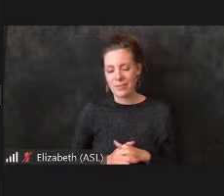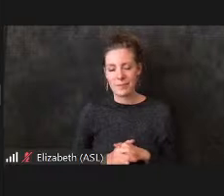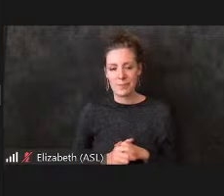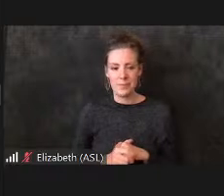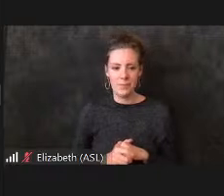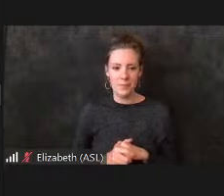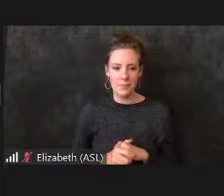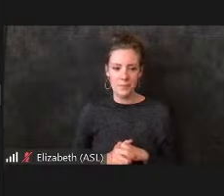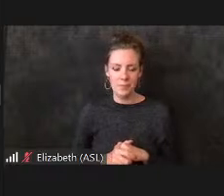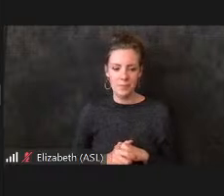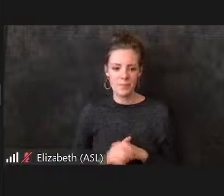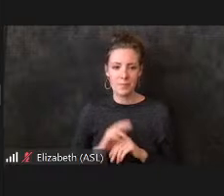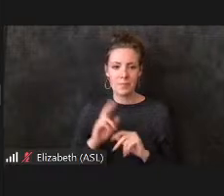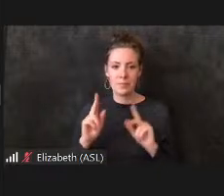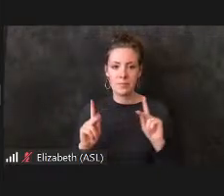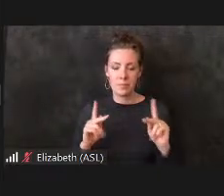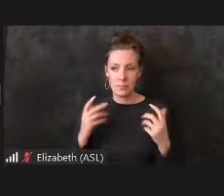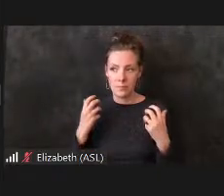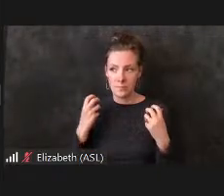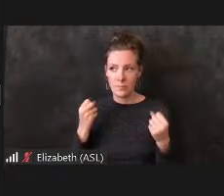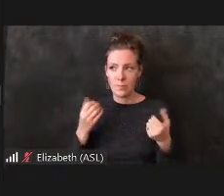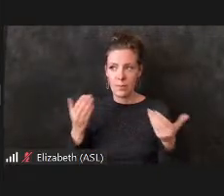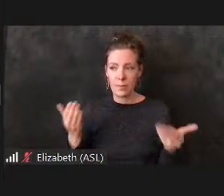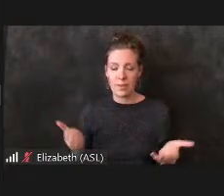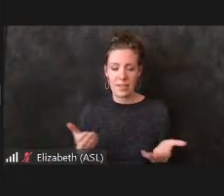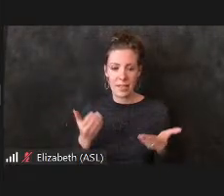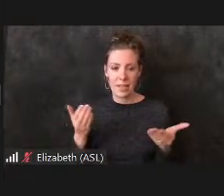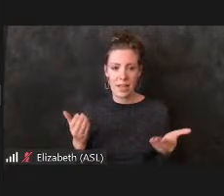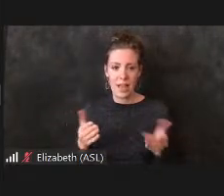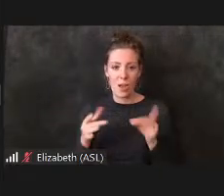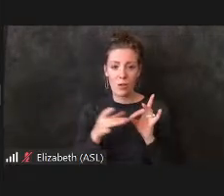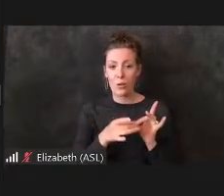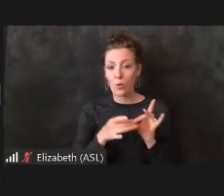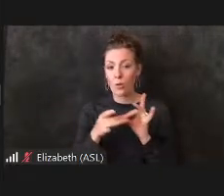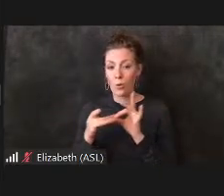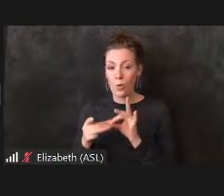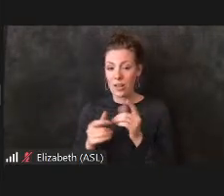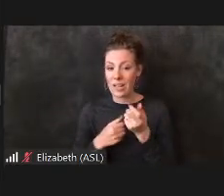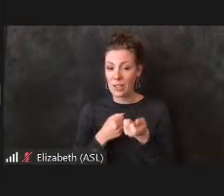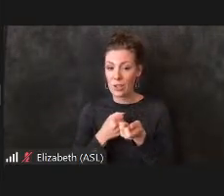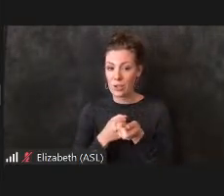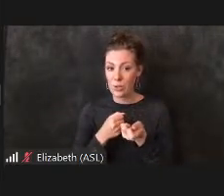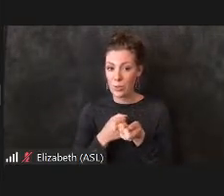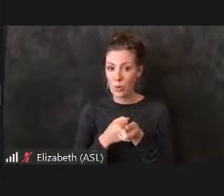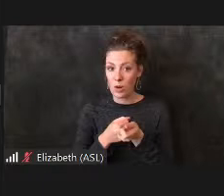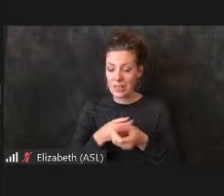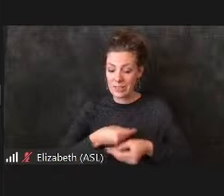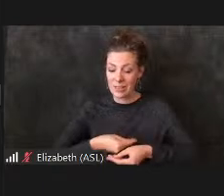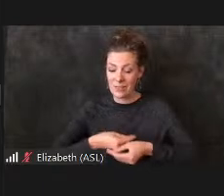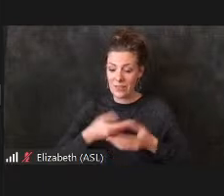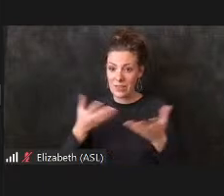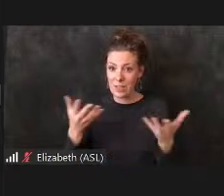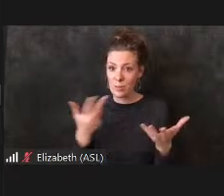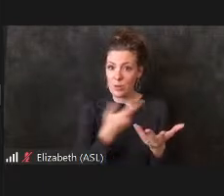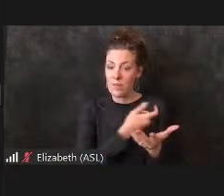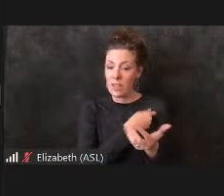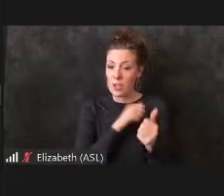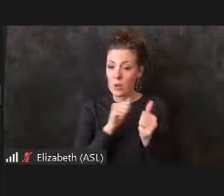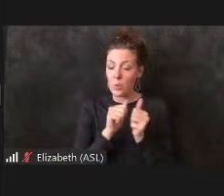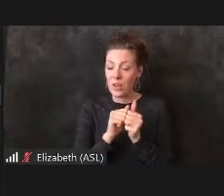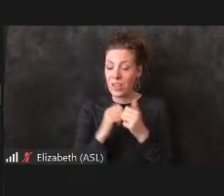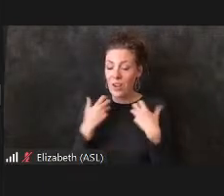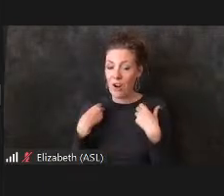siendo todo el personal de los que trabajan en el área de médica.